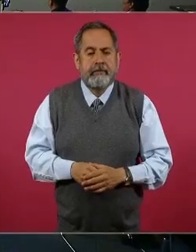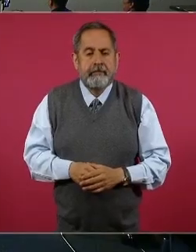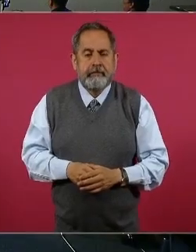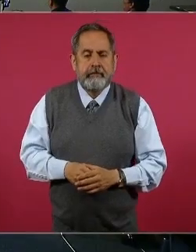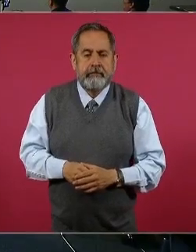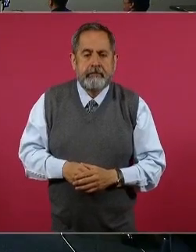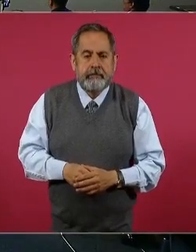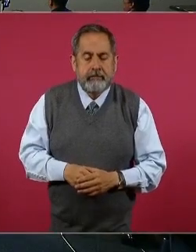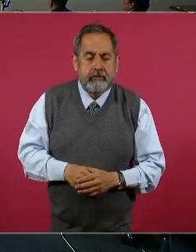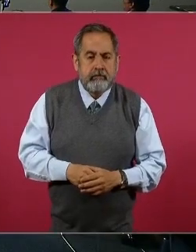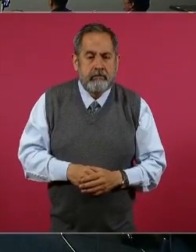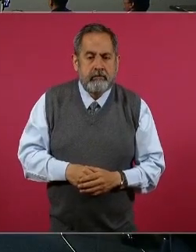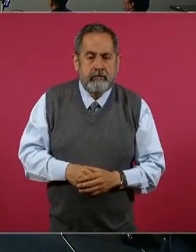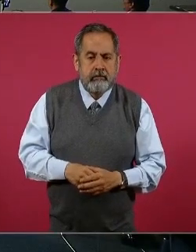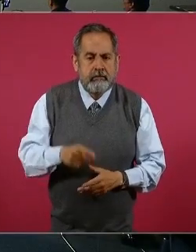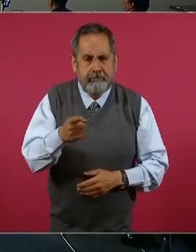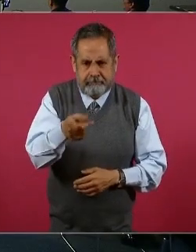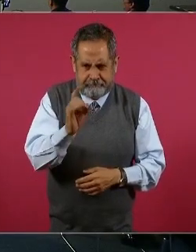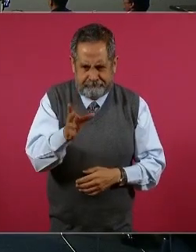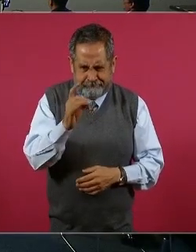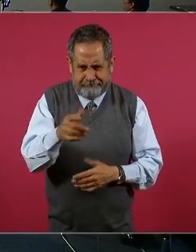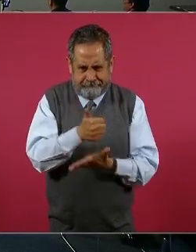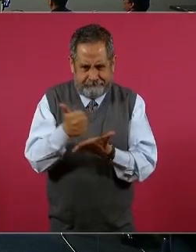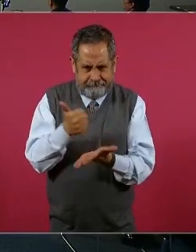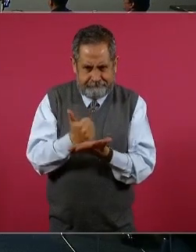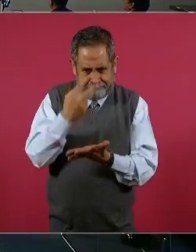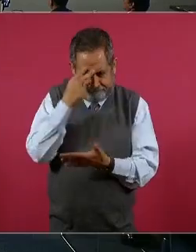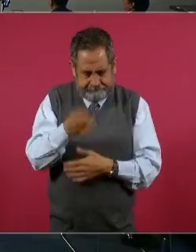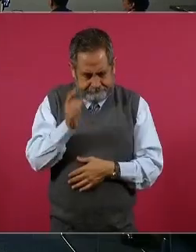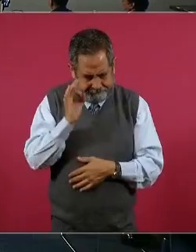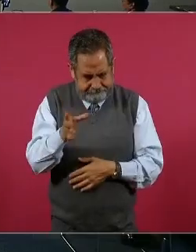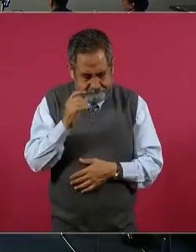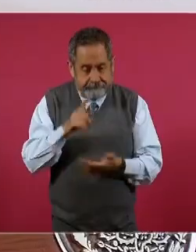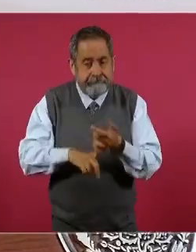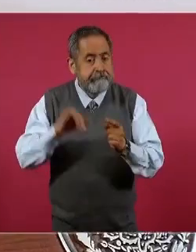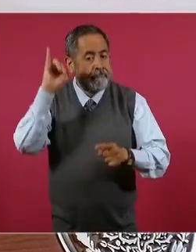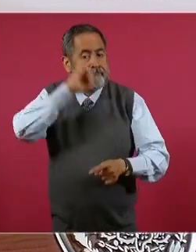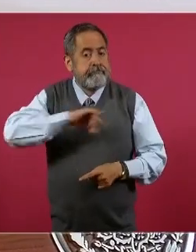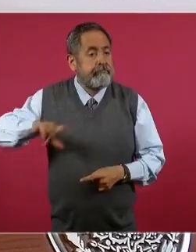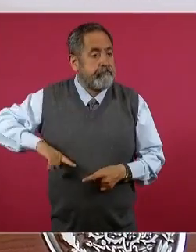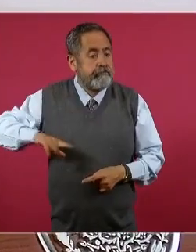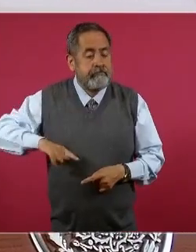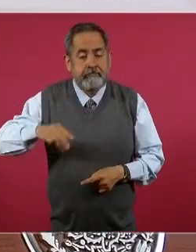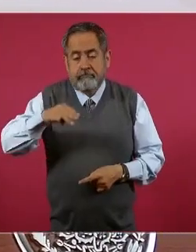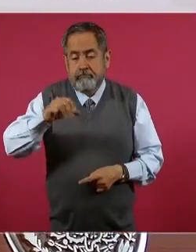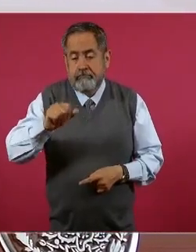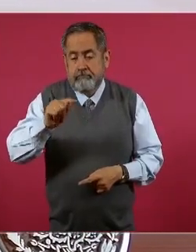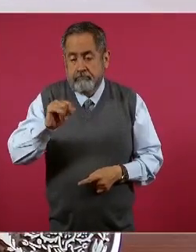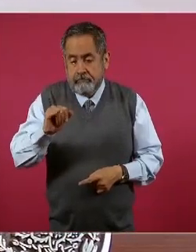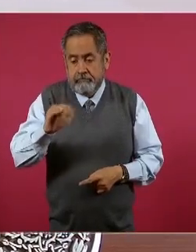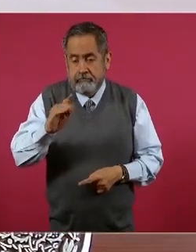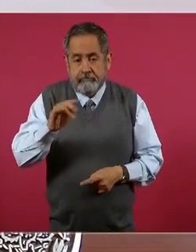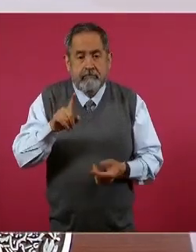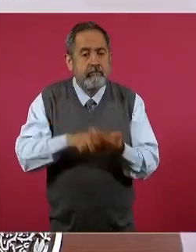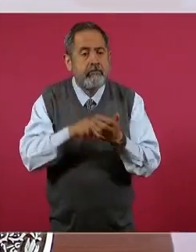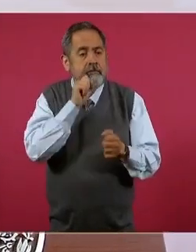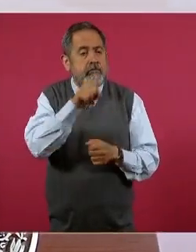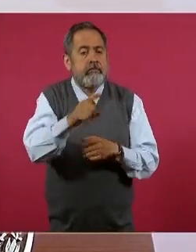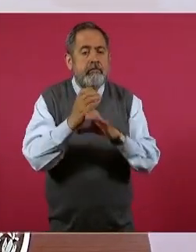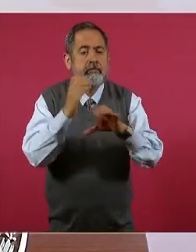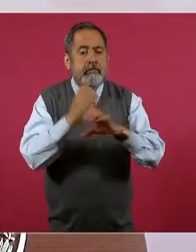Lo hicieron en la Ciudad de México, el jefe de gobierno, Martí Batres, con los de Ruta 100.